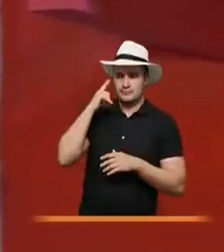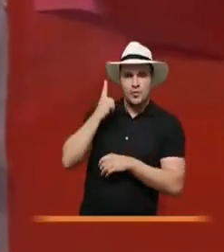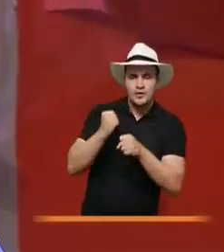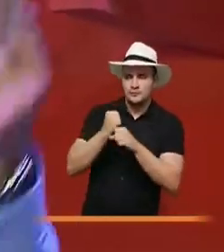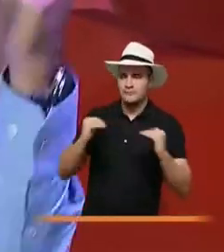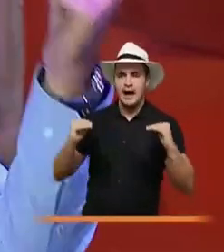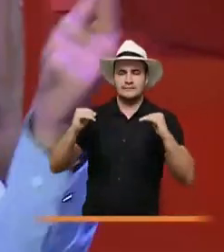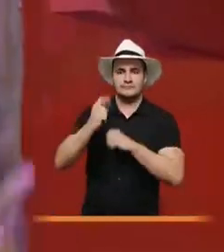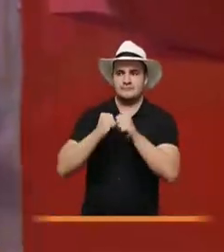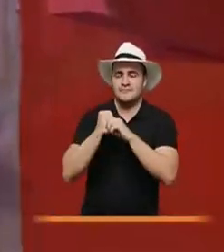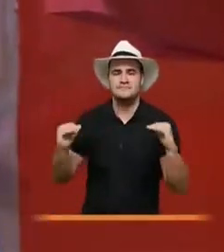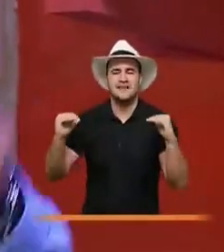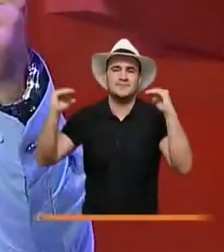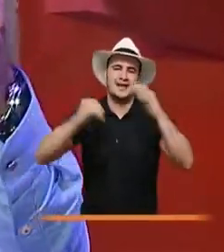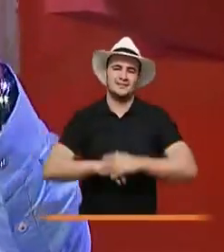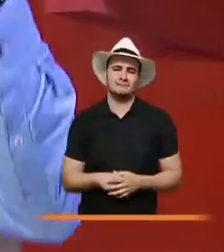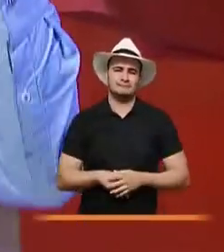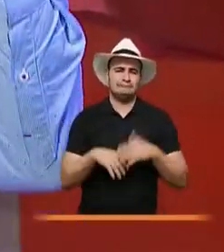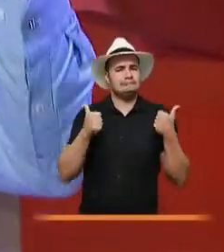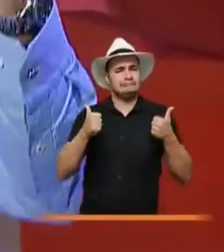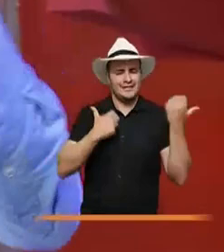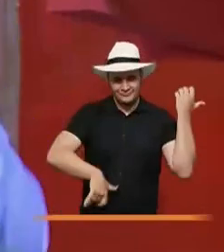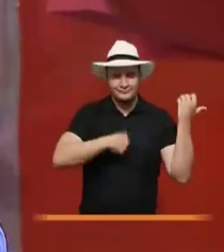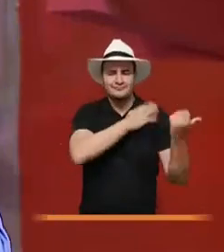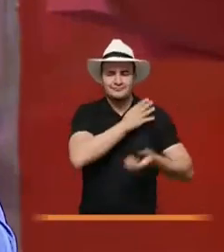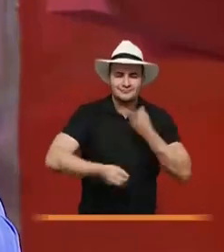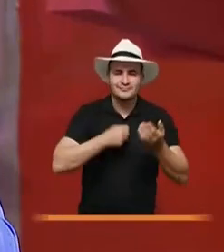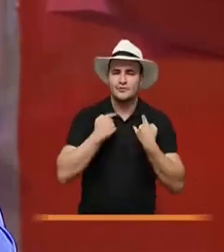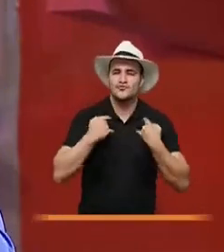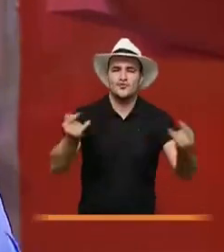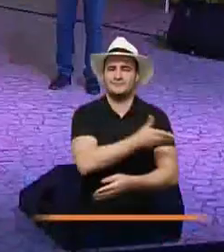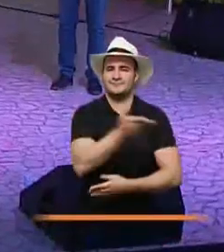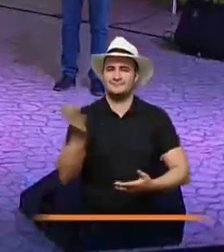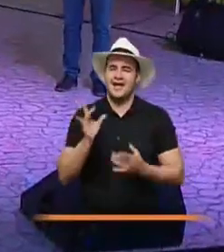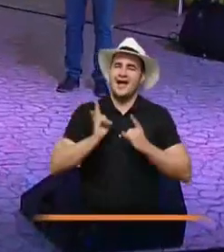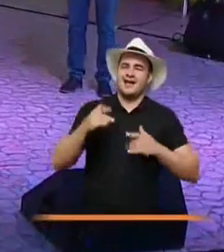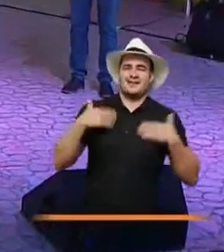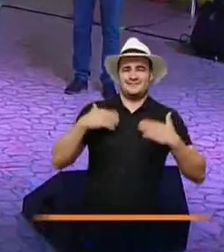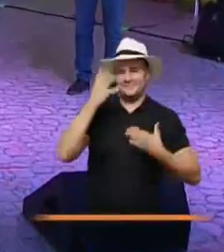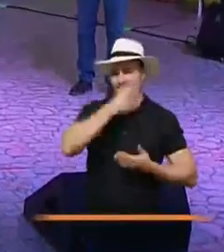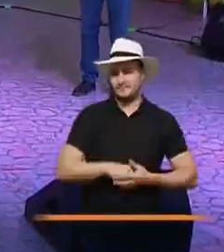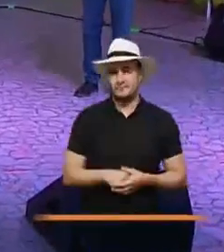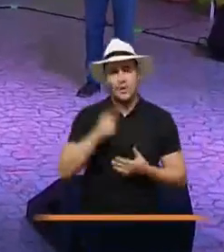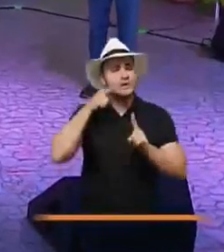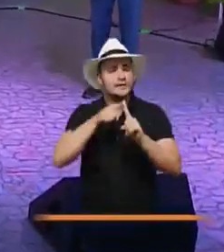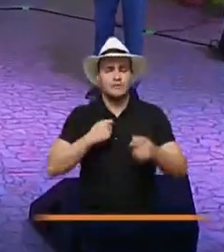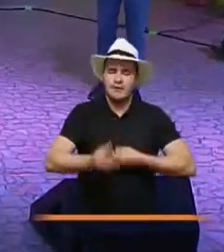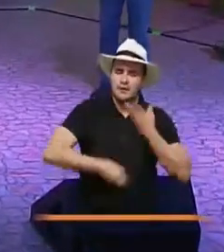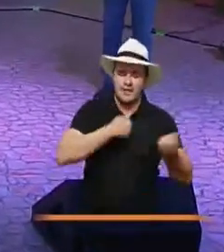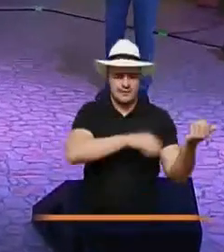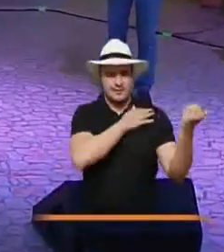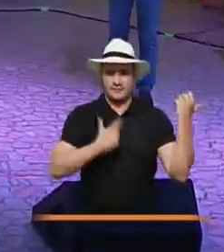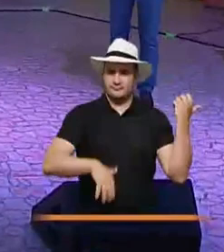para decirle a la gente y sobre todo para darle oportunidades a nuestros trovadores en pro de que nuestra trova crezca